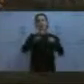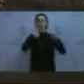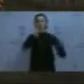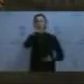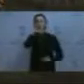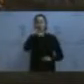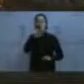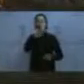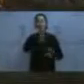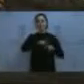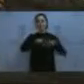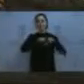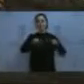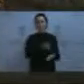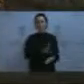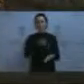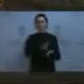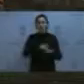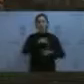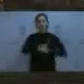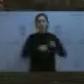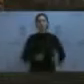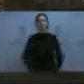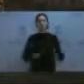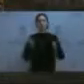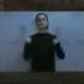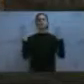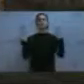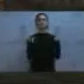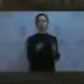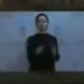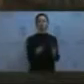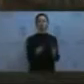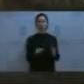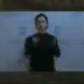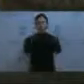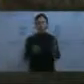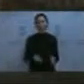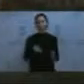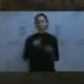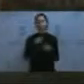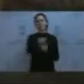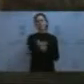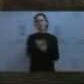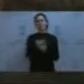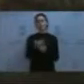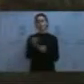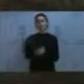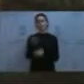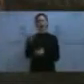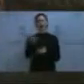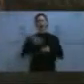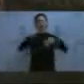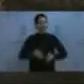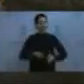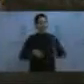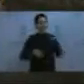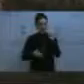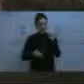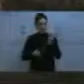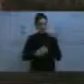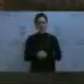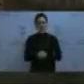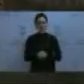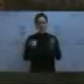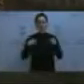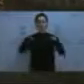dice que el Principado de Asturias, en el ejercicio de sus competencias, asegurará, futuro de obligación, asegurará la